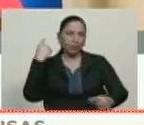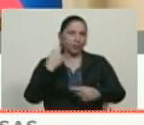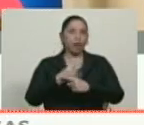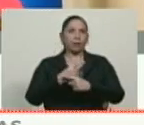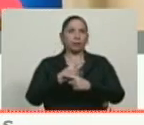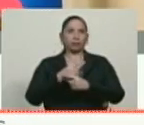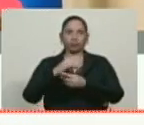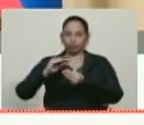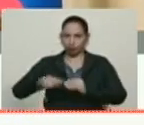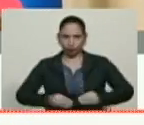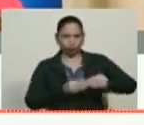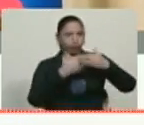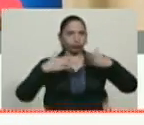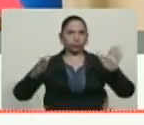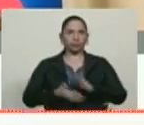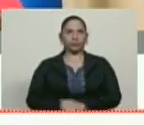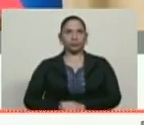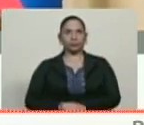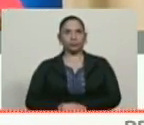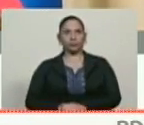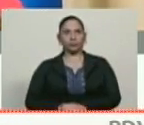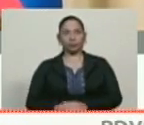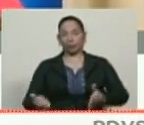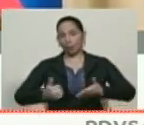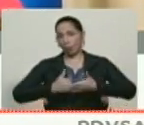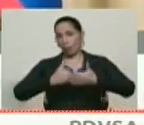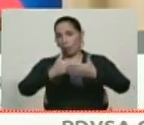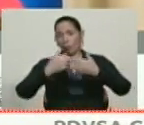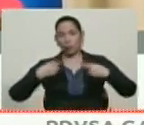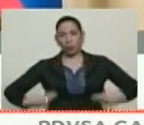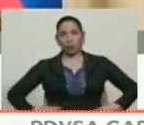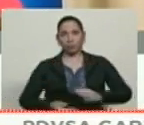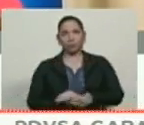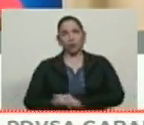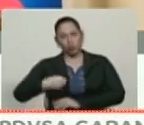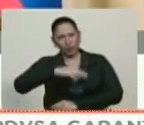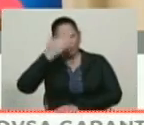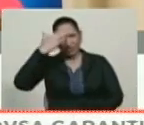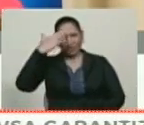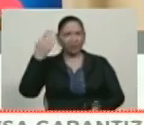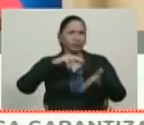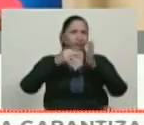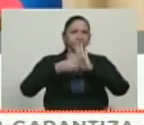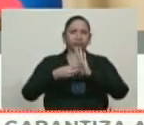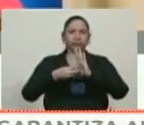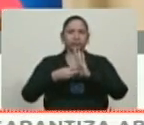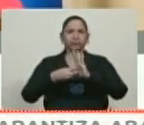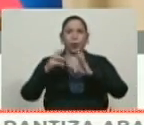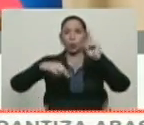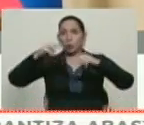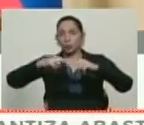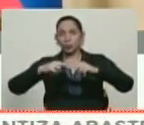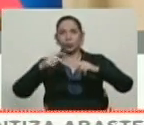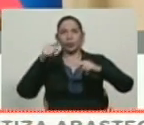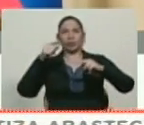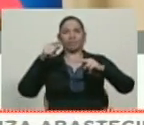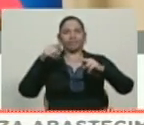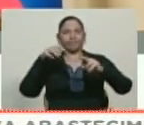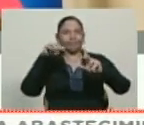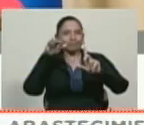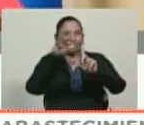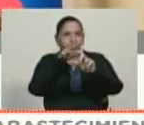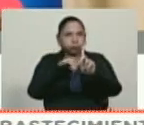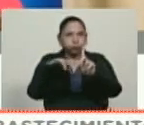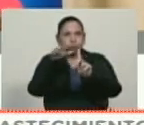corresponden para su garantía. En cuanto a la ayuda humanitaria, sabemos lo que significa la construcción de este artificio que